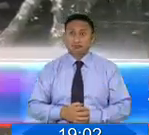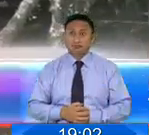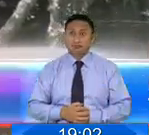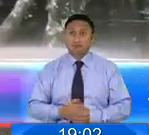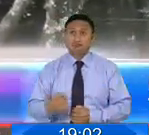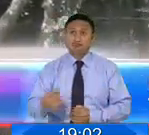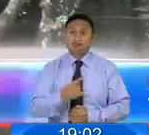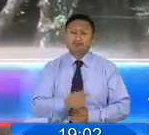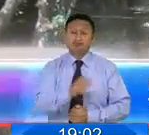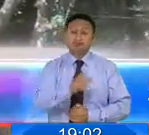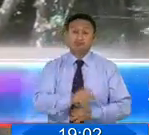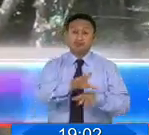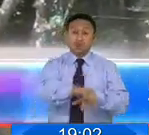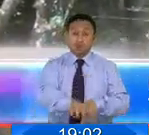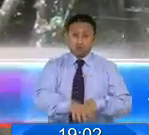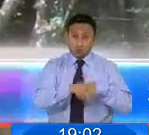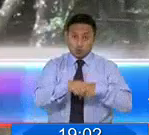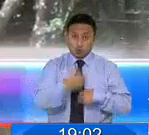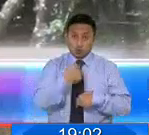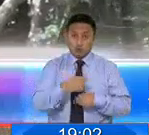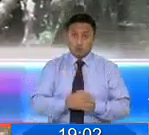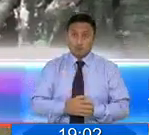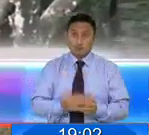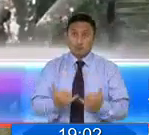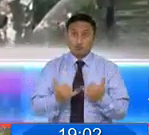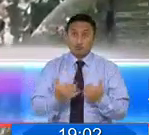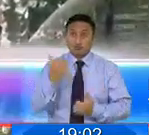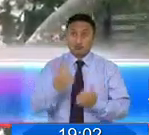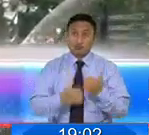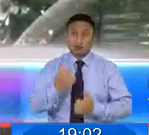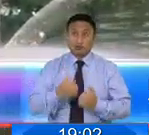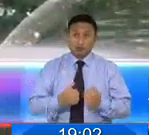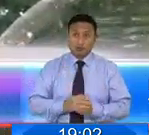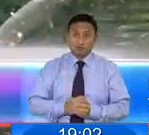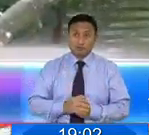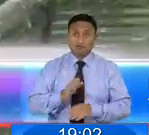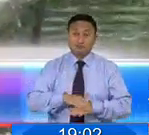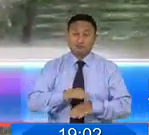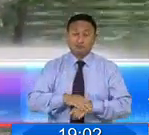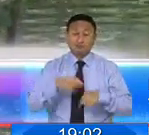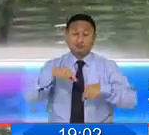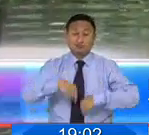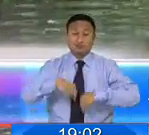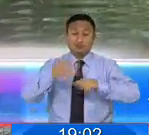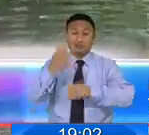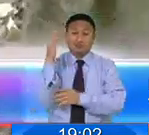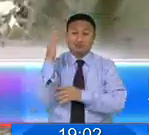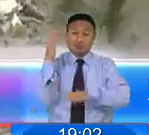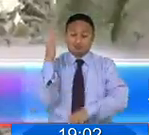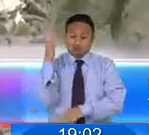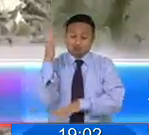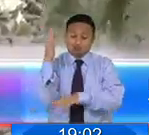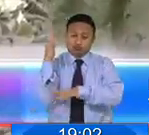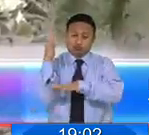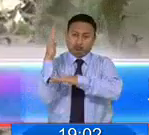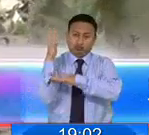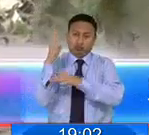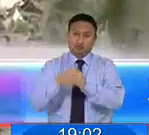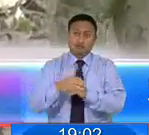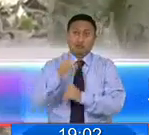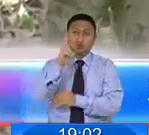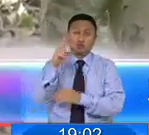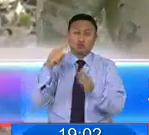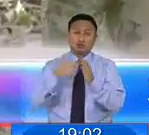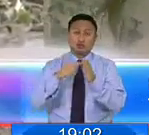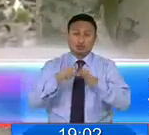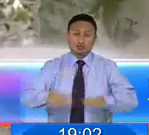Los agricultores de la zona también afrontan una difícil situación, pues los cultivos han resultado afectados. Más de 2.000 hectáreas